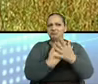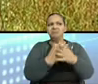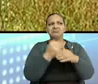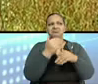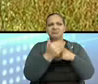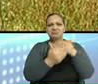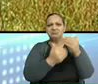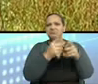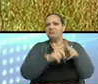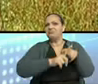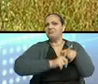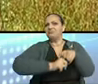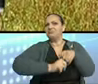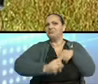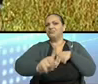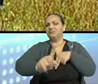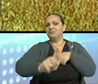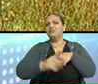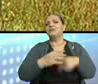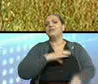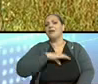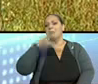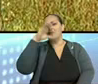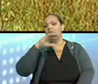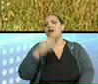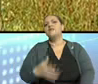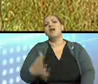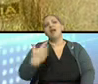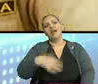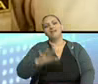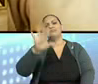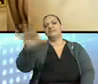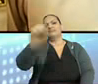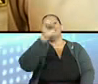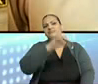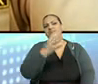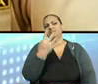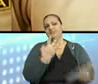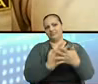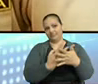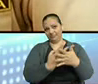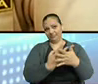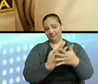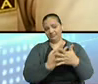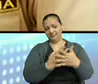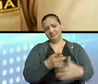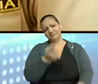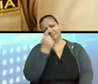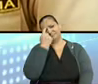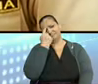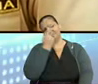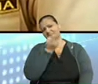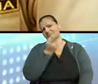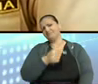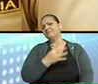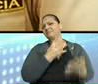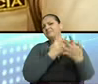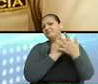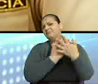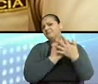digamos solamente Guayaquil. ¿Qué pasa? Algo se está fugando, algo se está contaminando, algo